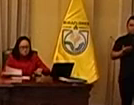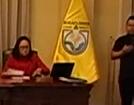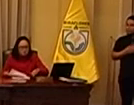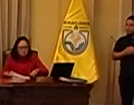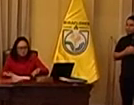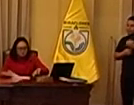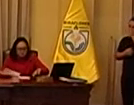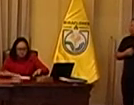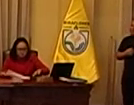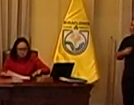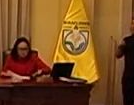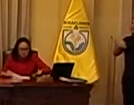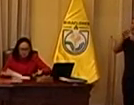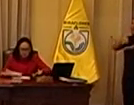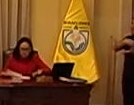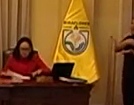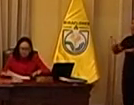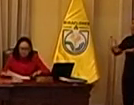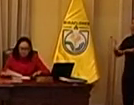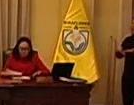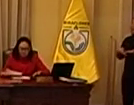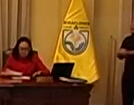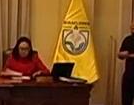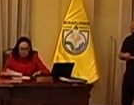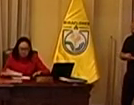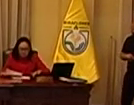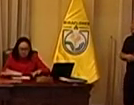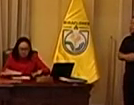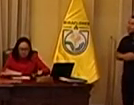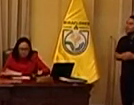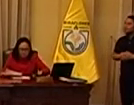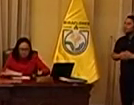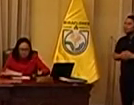agenda, que es el tema que está referido con despacho.